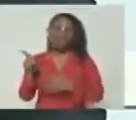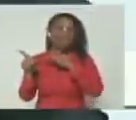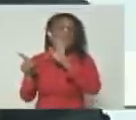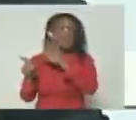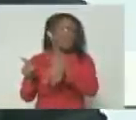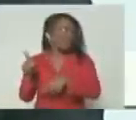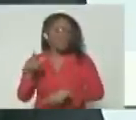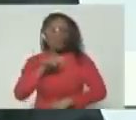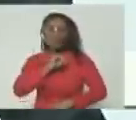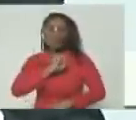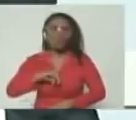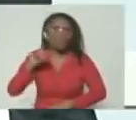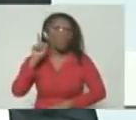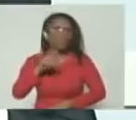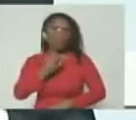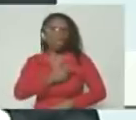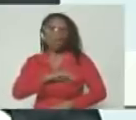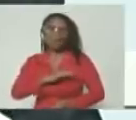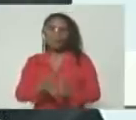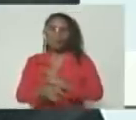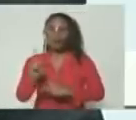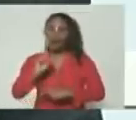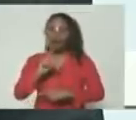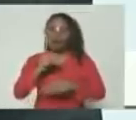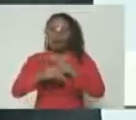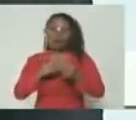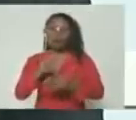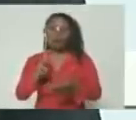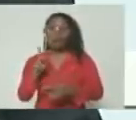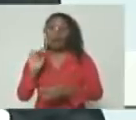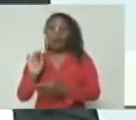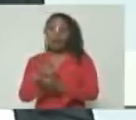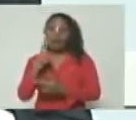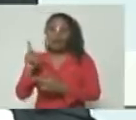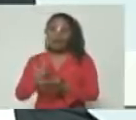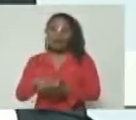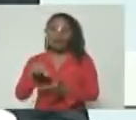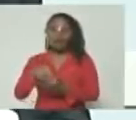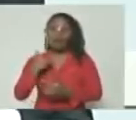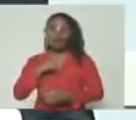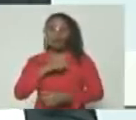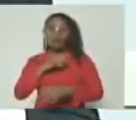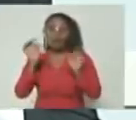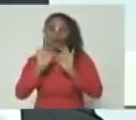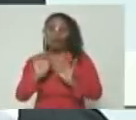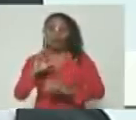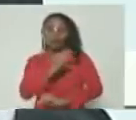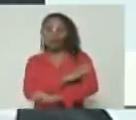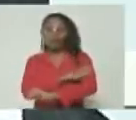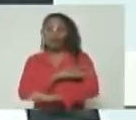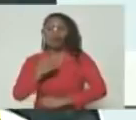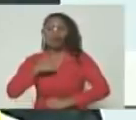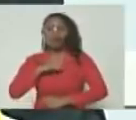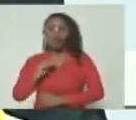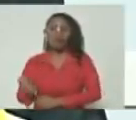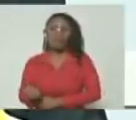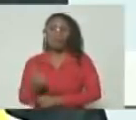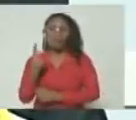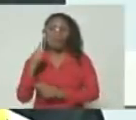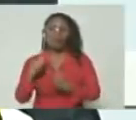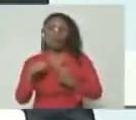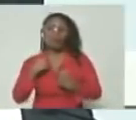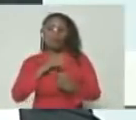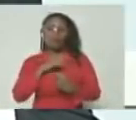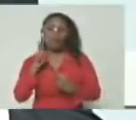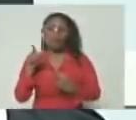que hacer una cruzada para que levanten las sanciones, bueno, nosotros desde nuestra condición de oposición seremos los primeros que estaremos